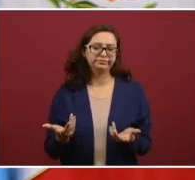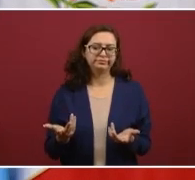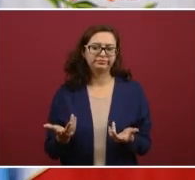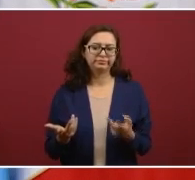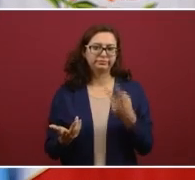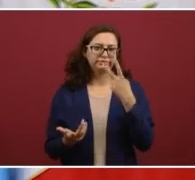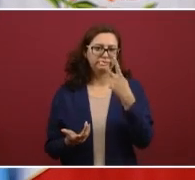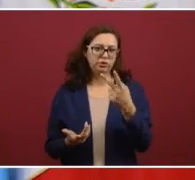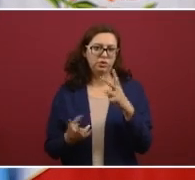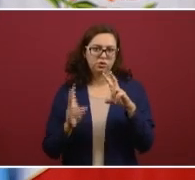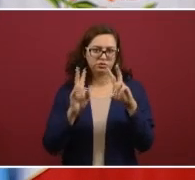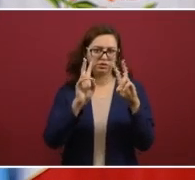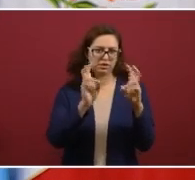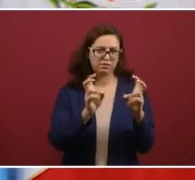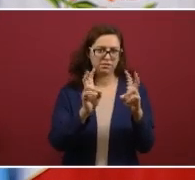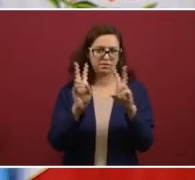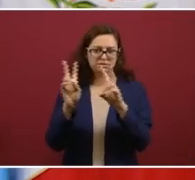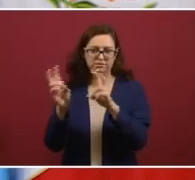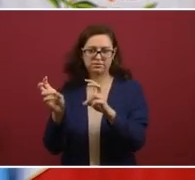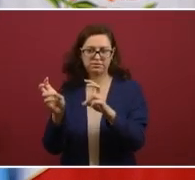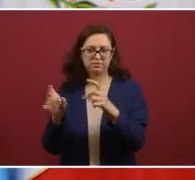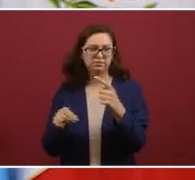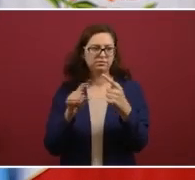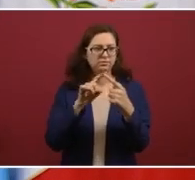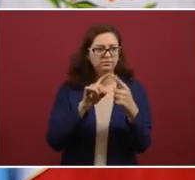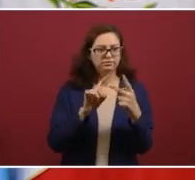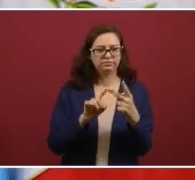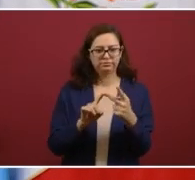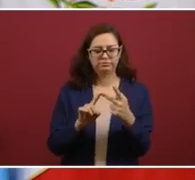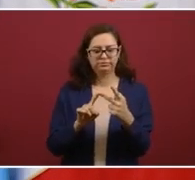Son dos temas que vamos a tratar: